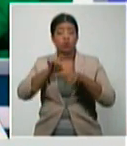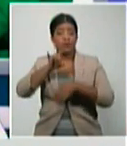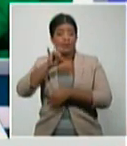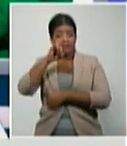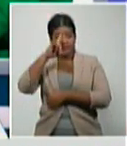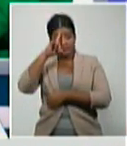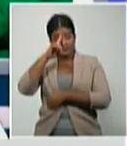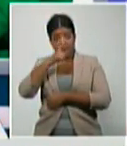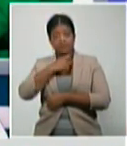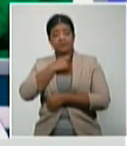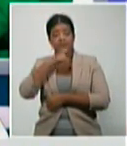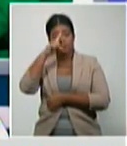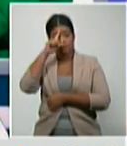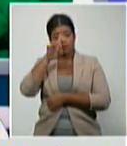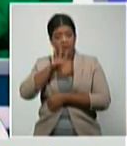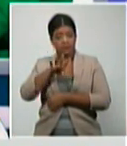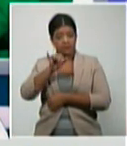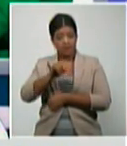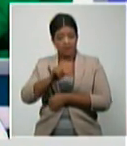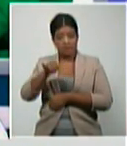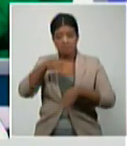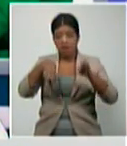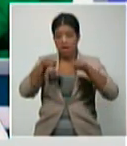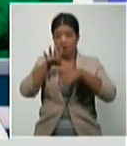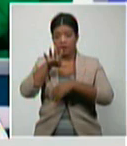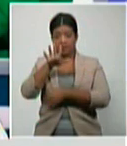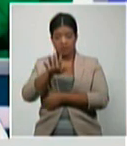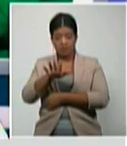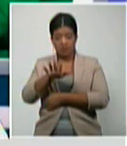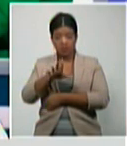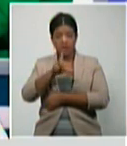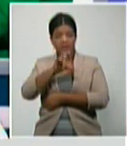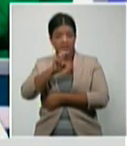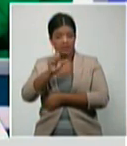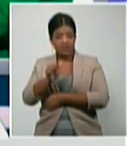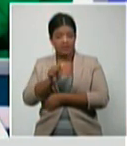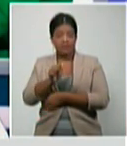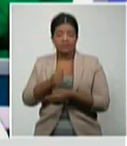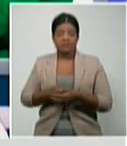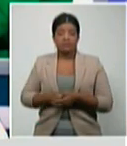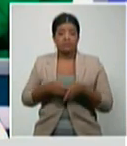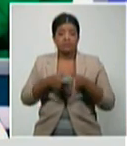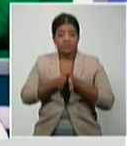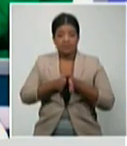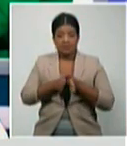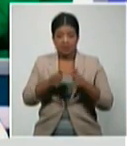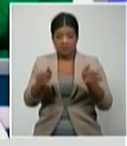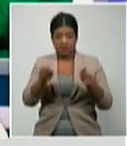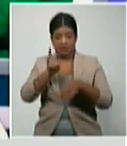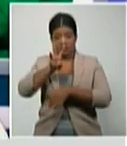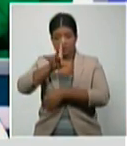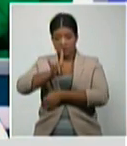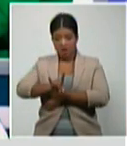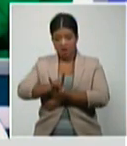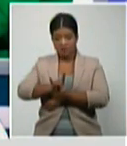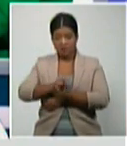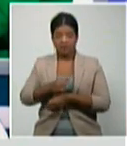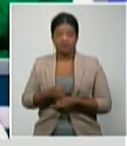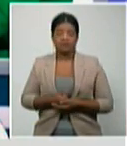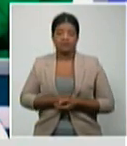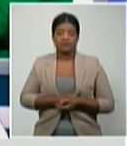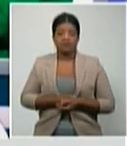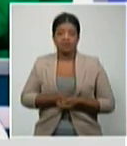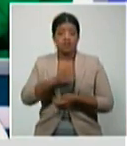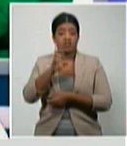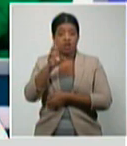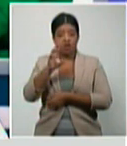Lisa 43, San Miguel del Padrón 39, Alquízar 34, Cerro